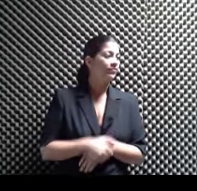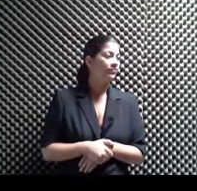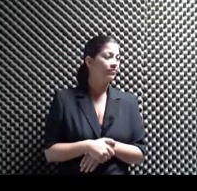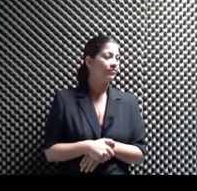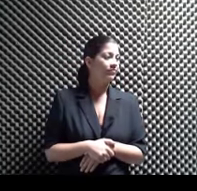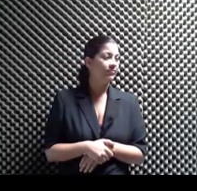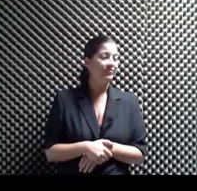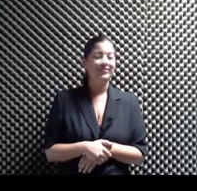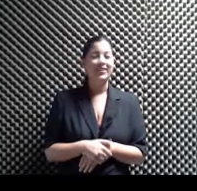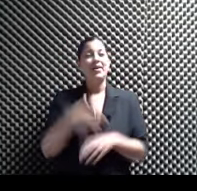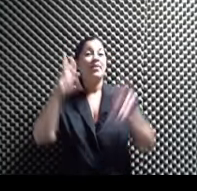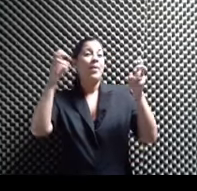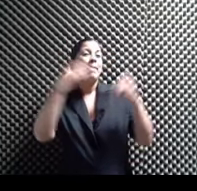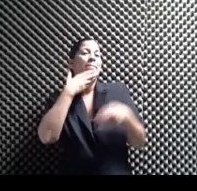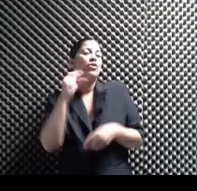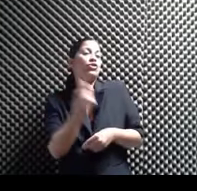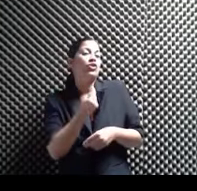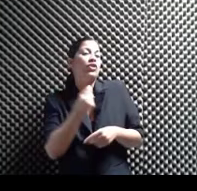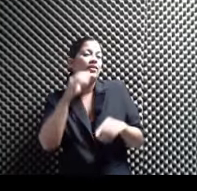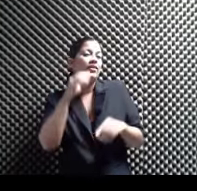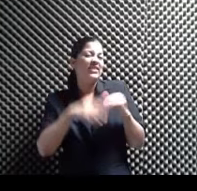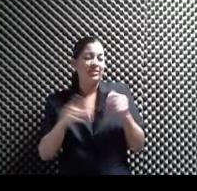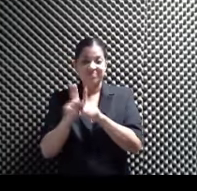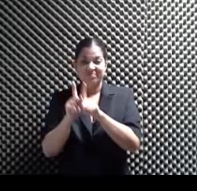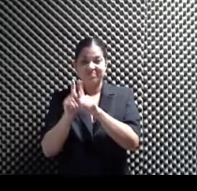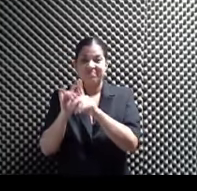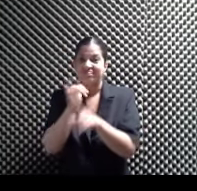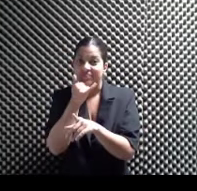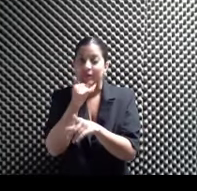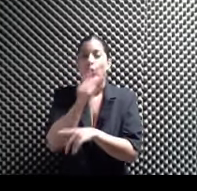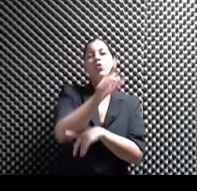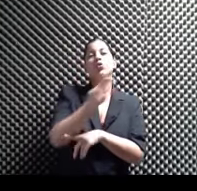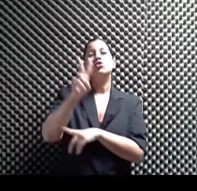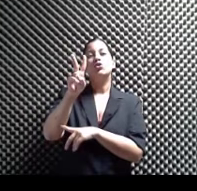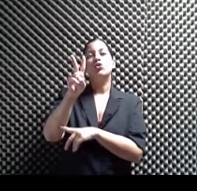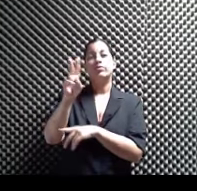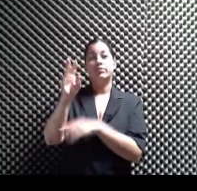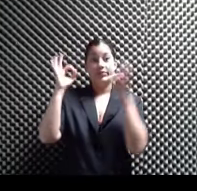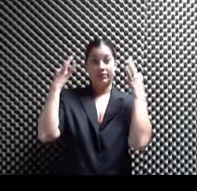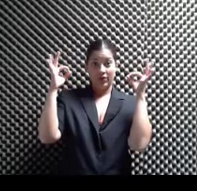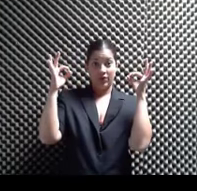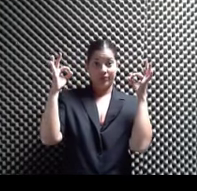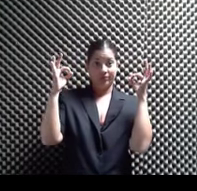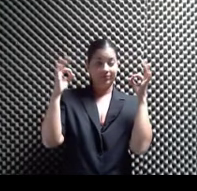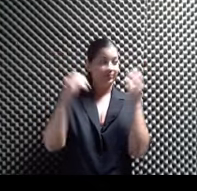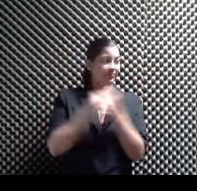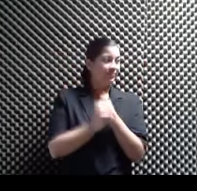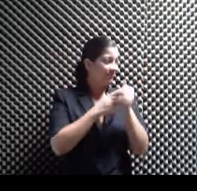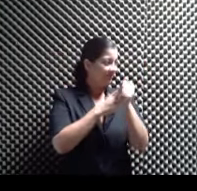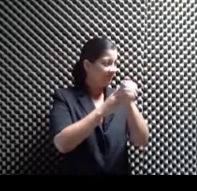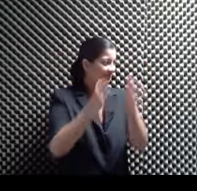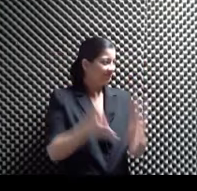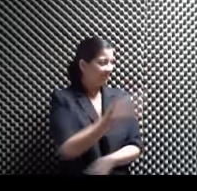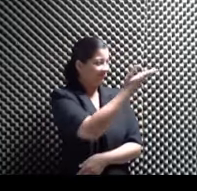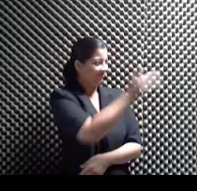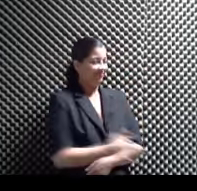Acompañada Hay bien 1 y 2 de febrero En el Café Teatro Puntos Dijo Dirigido por este señor Julio Ramos